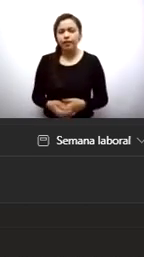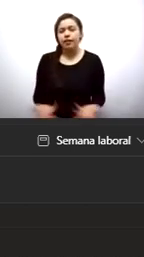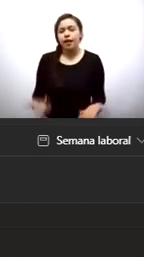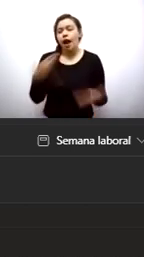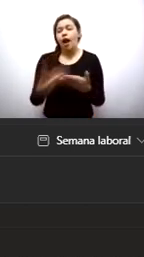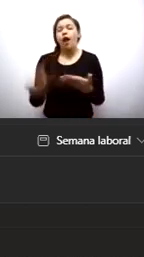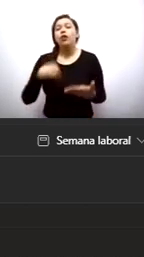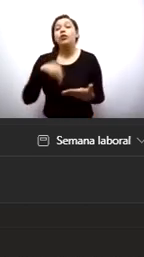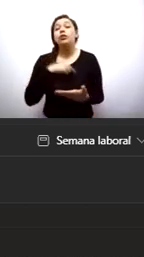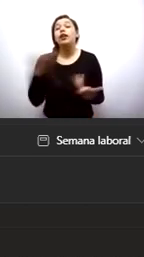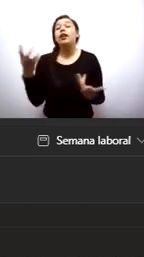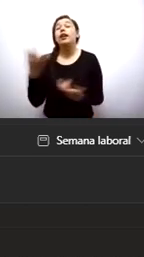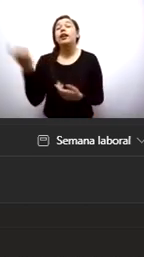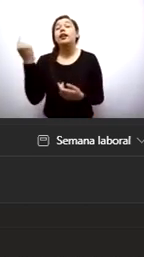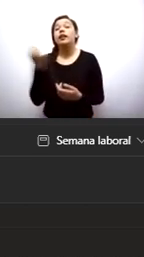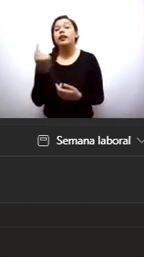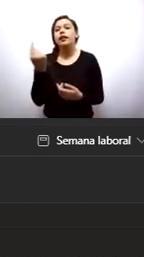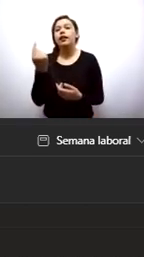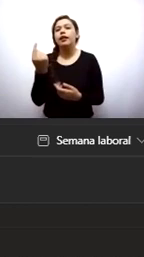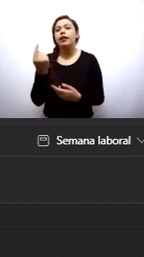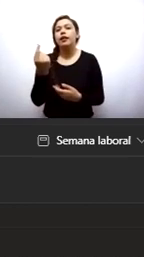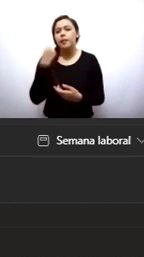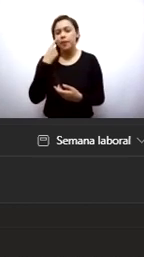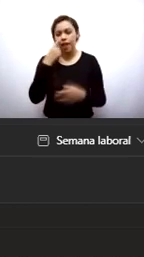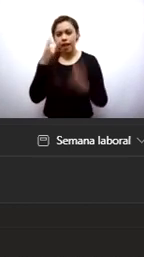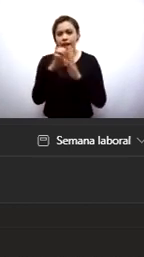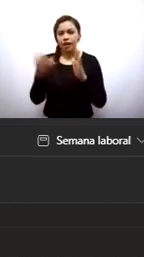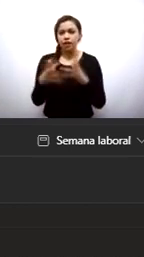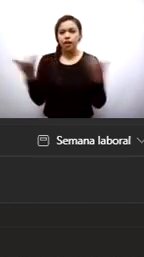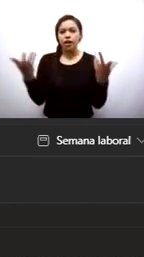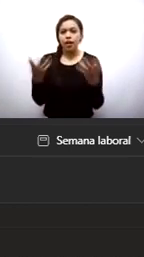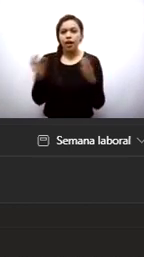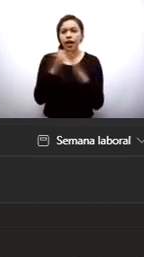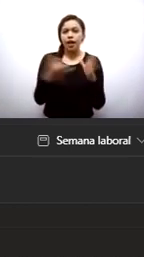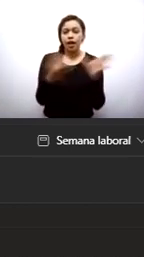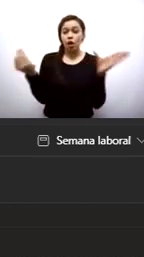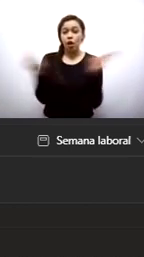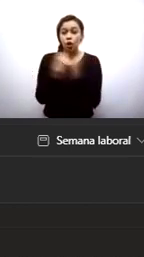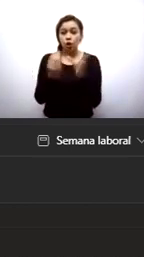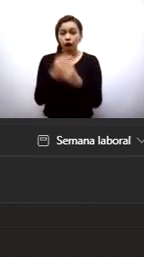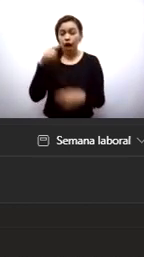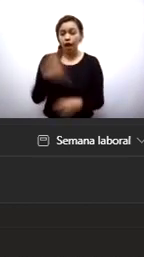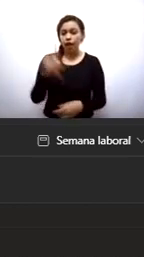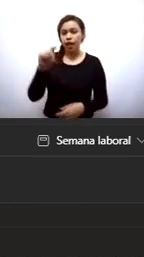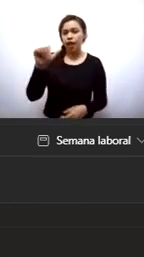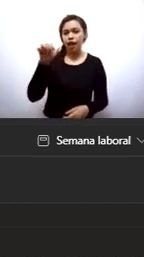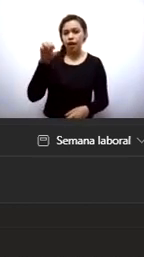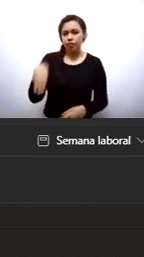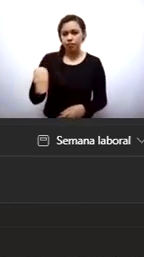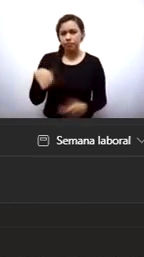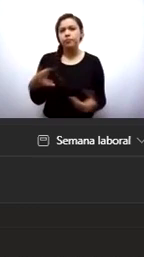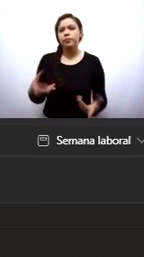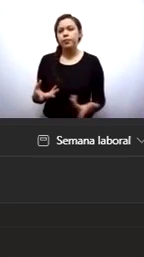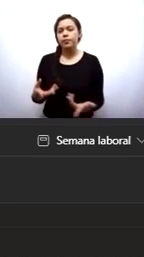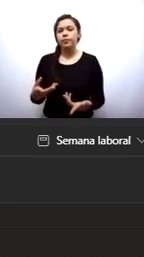hacer es dar un pequeño ejemplo de cómo crear una clase aquí en Microsoft Teams. De entrada